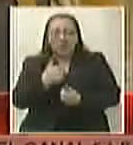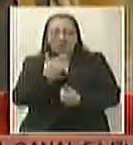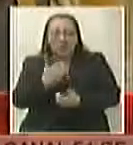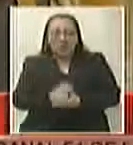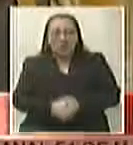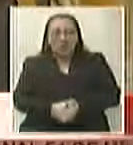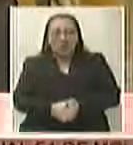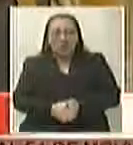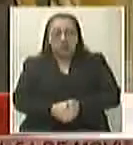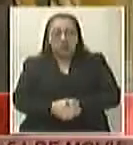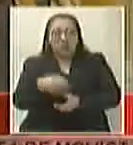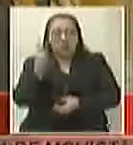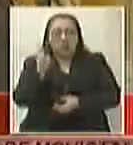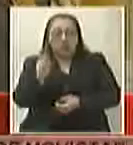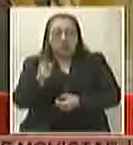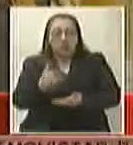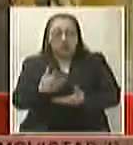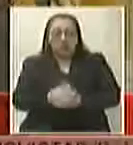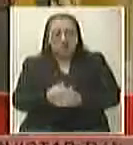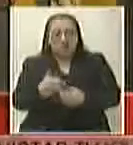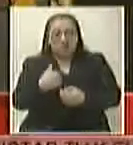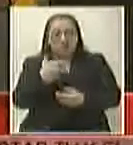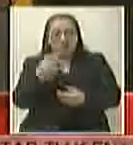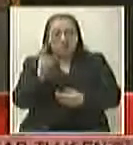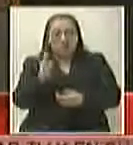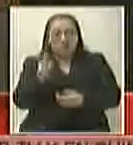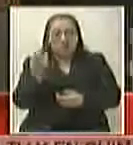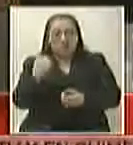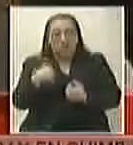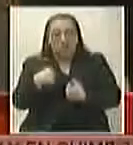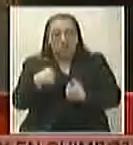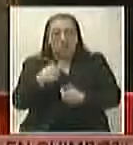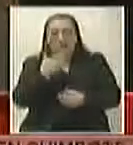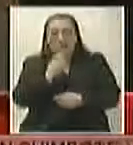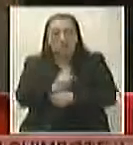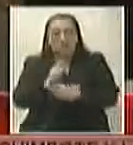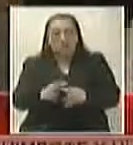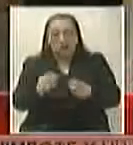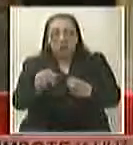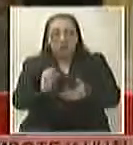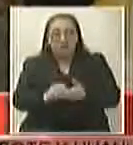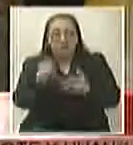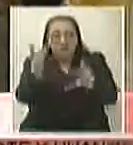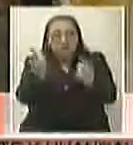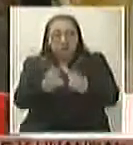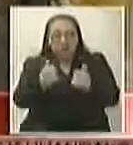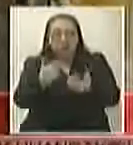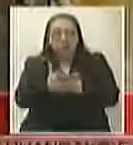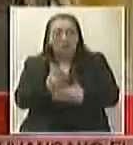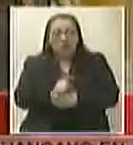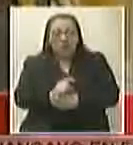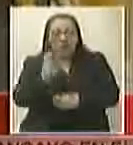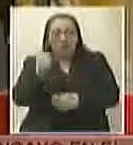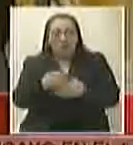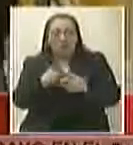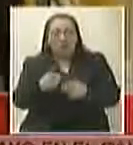mejores profesores y de esta manera, teniendo mejores profesores, vamos a tener pues alumnos mucho más receptivos con una buena educación, ¿no?